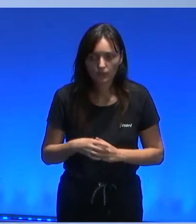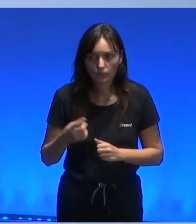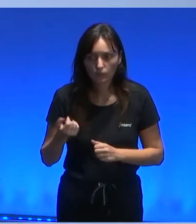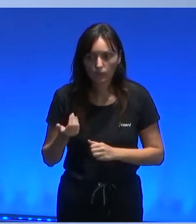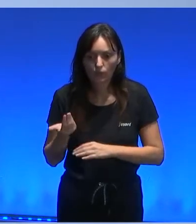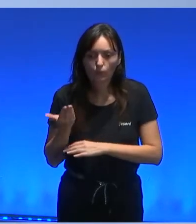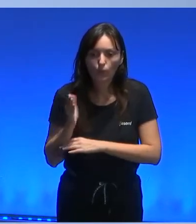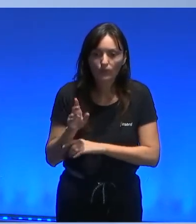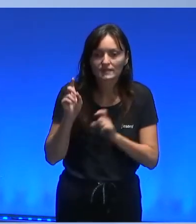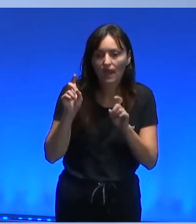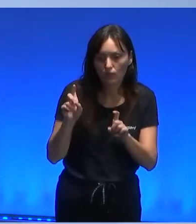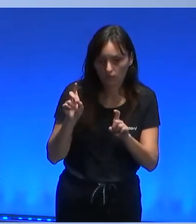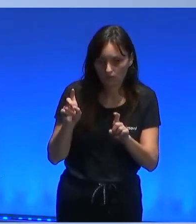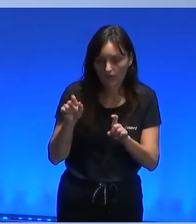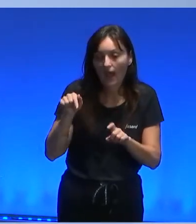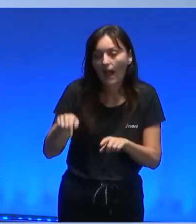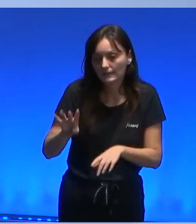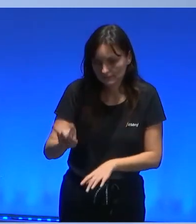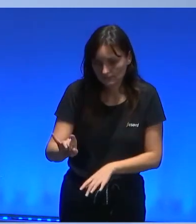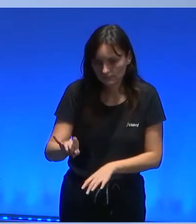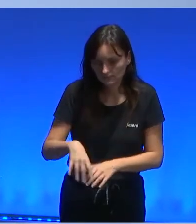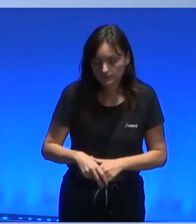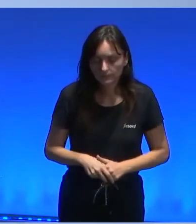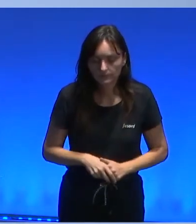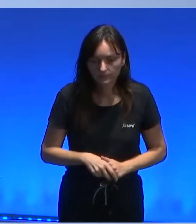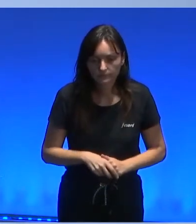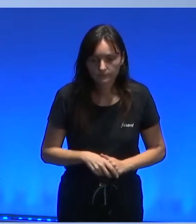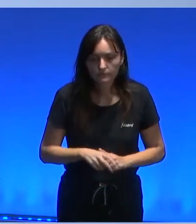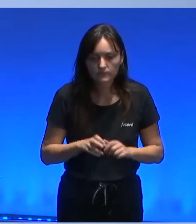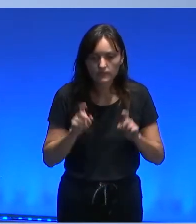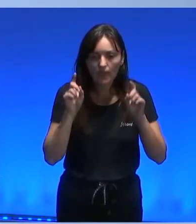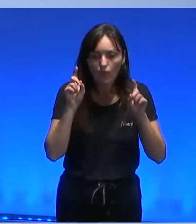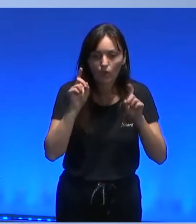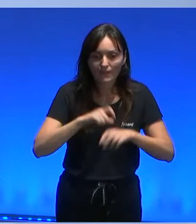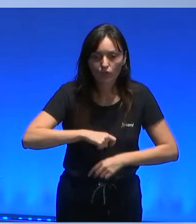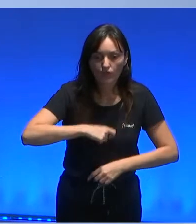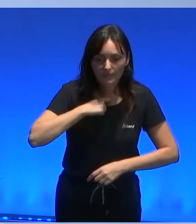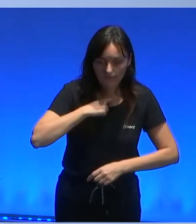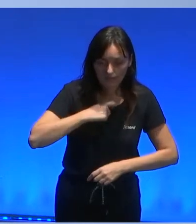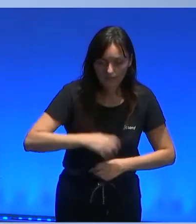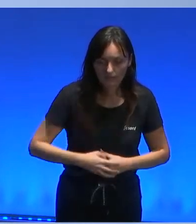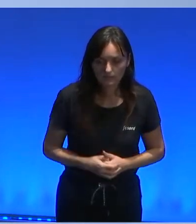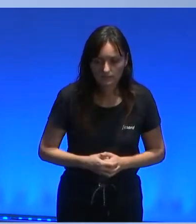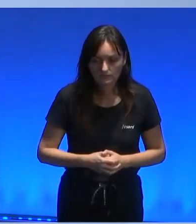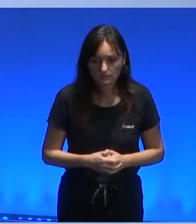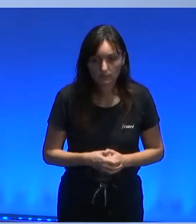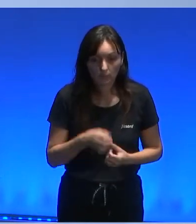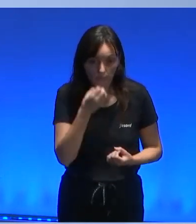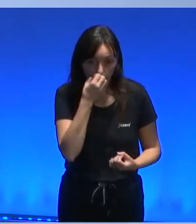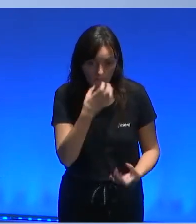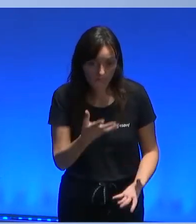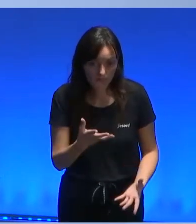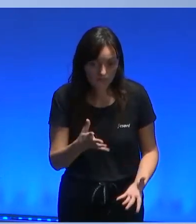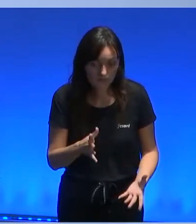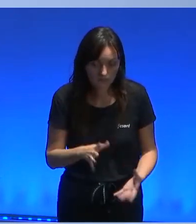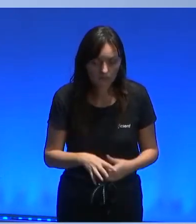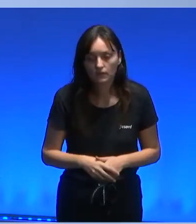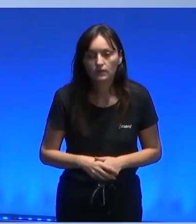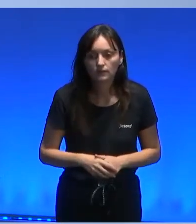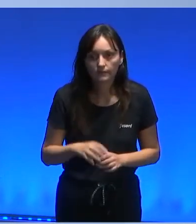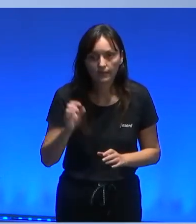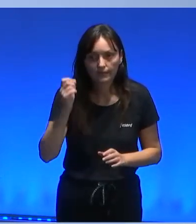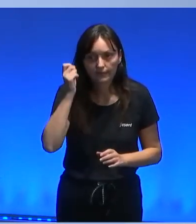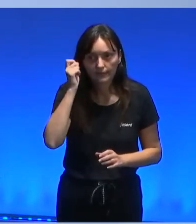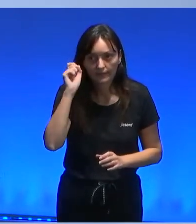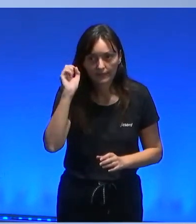propuesta educativa, esto sí, de educación cívica, que no está mal. La idea era